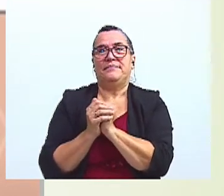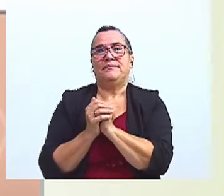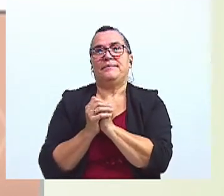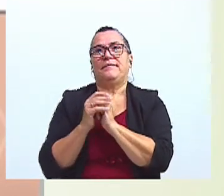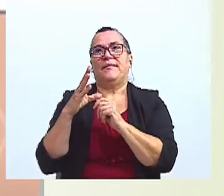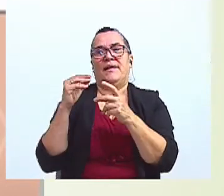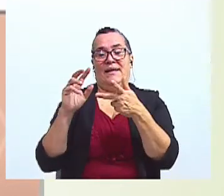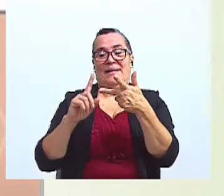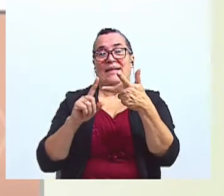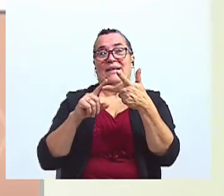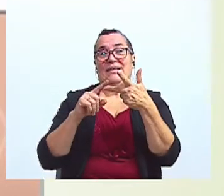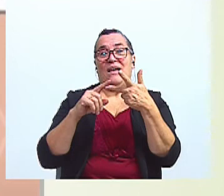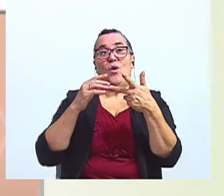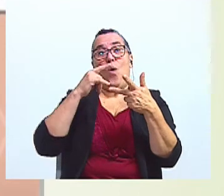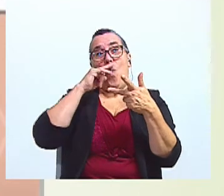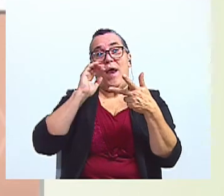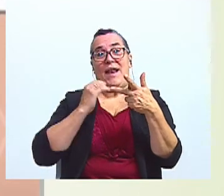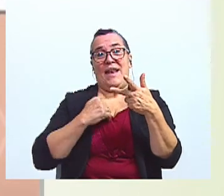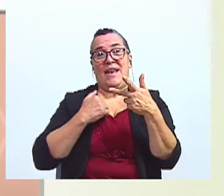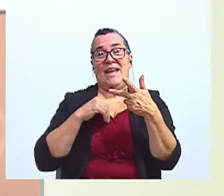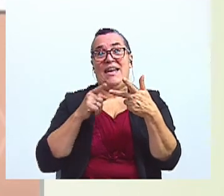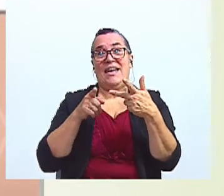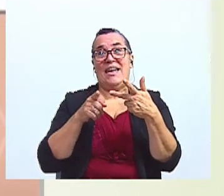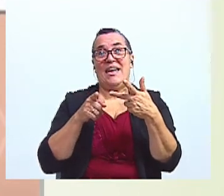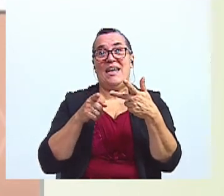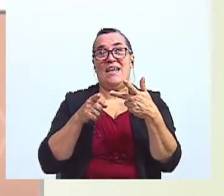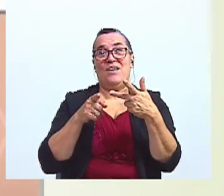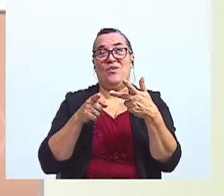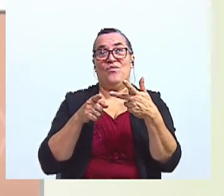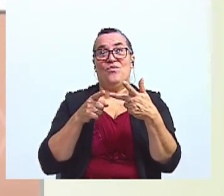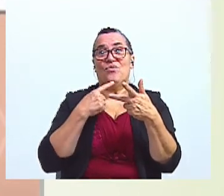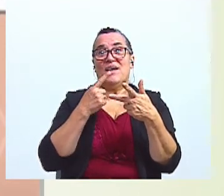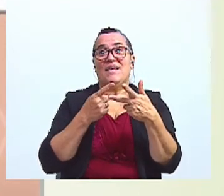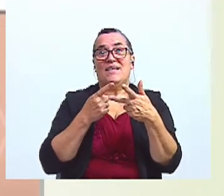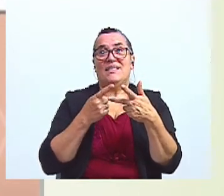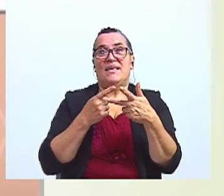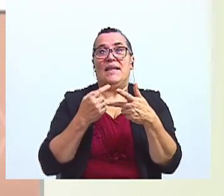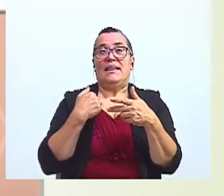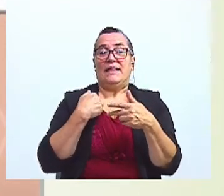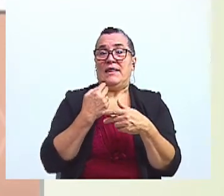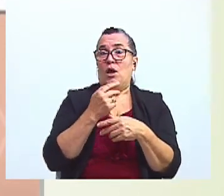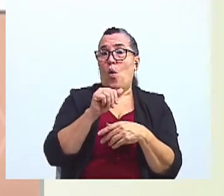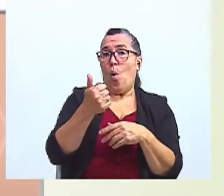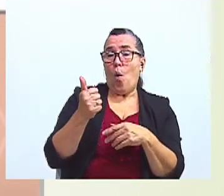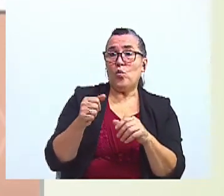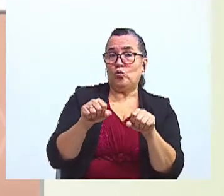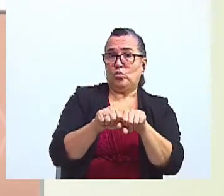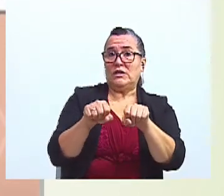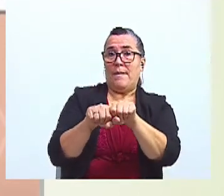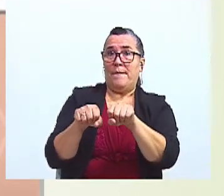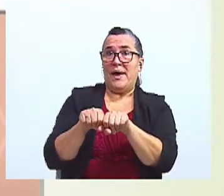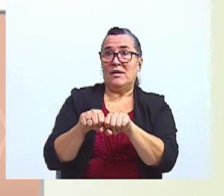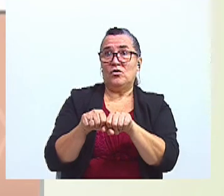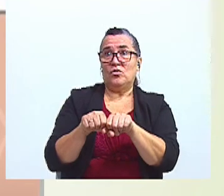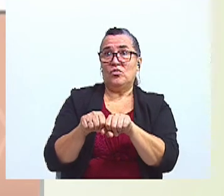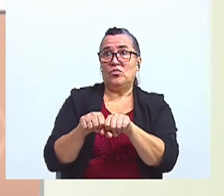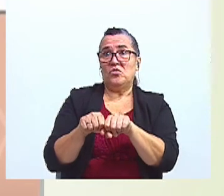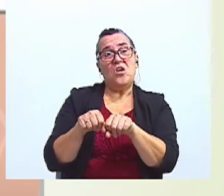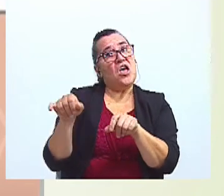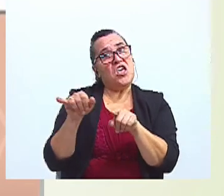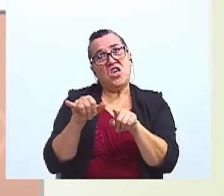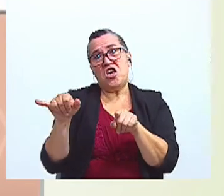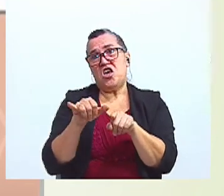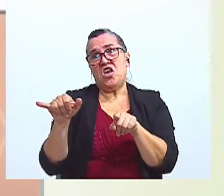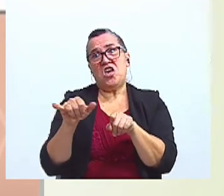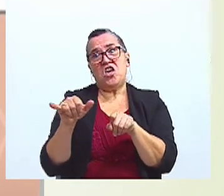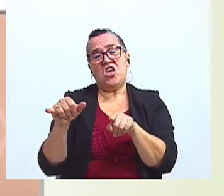Y el tercer así mismo sería lo que dice el niño. Tengo otros zapatos y asimismo